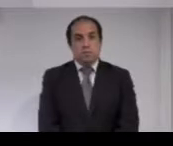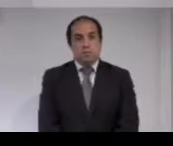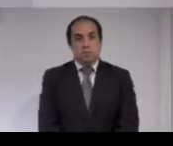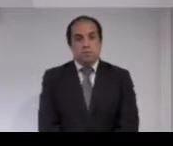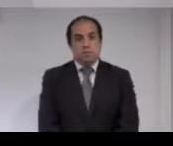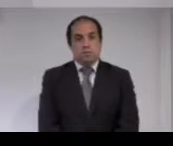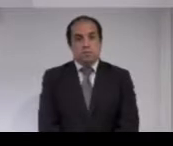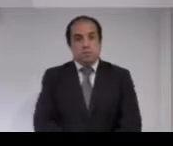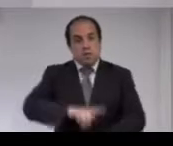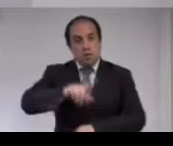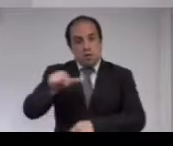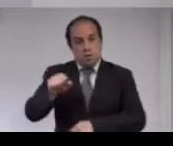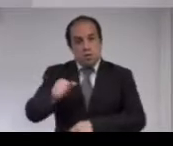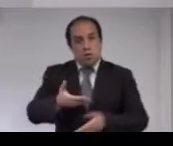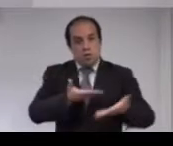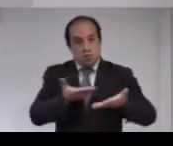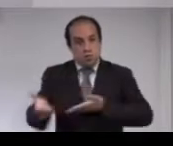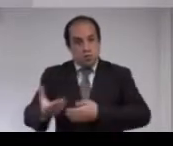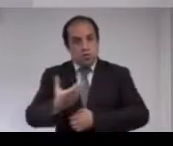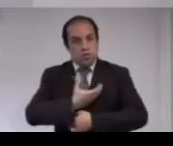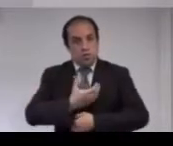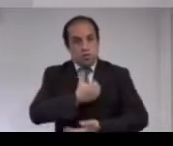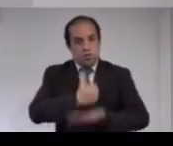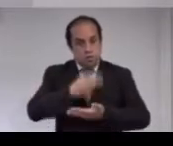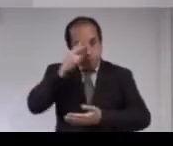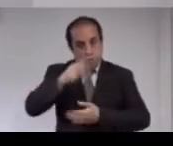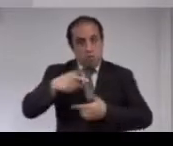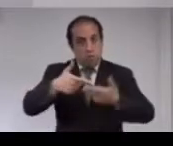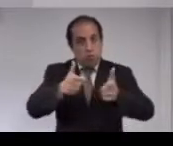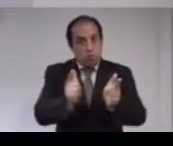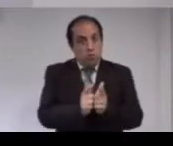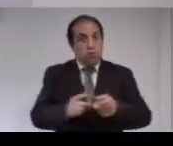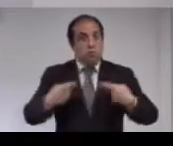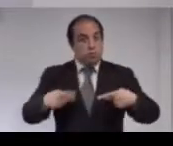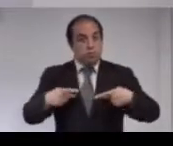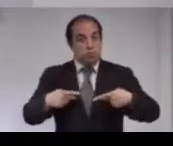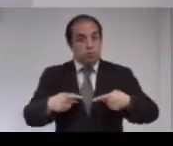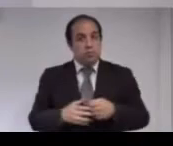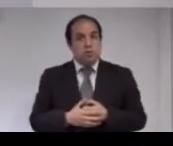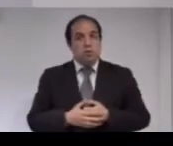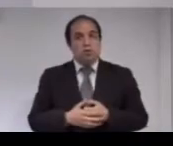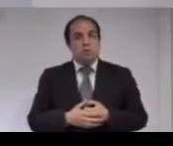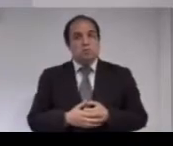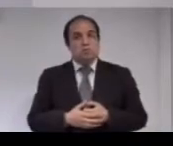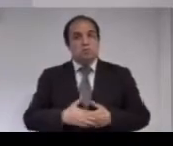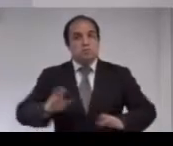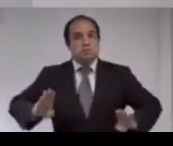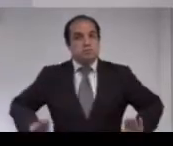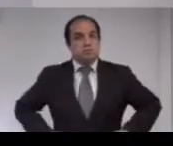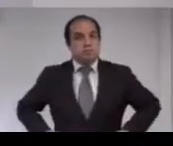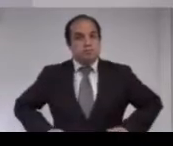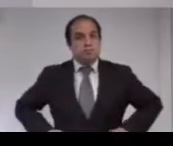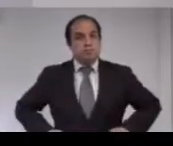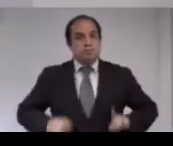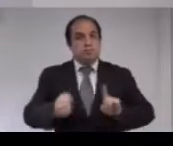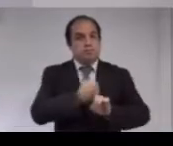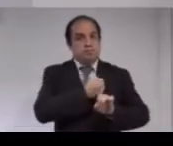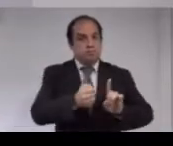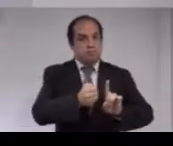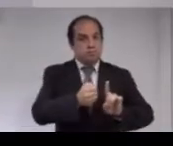Posteriormente, en su arribo al Zócalo de la Ciudad de México, un grupo de personas en actitud violenta